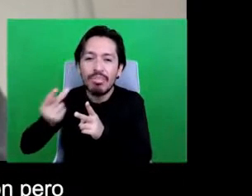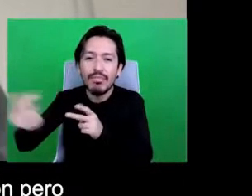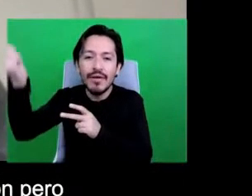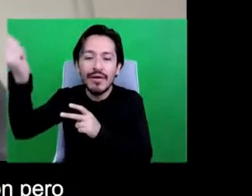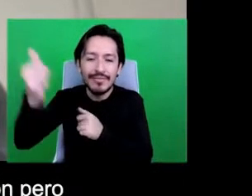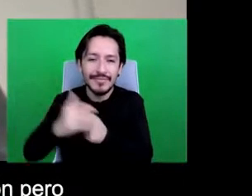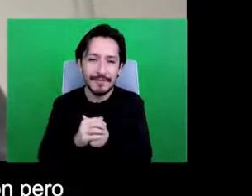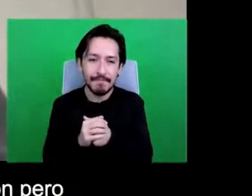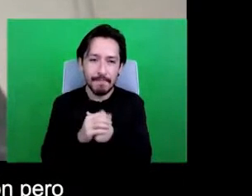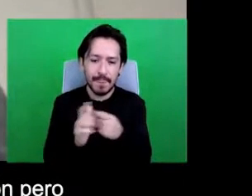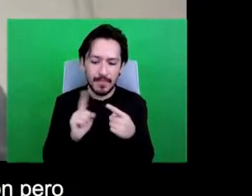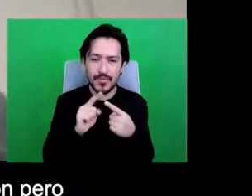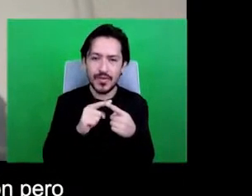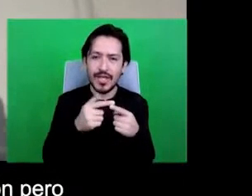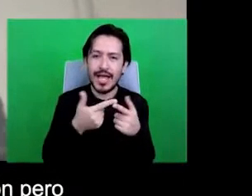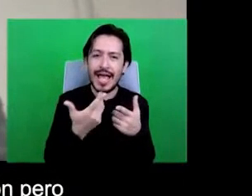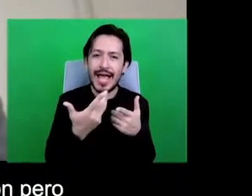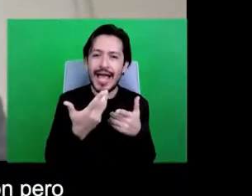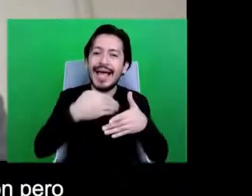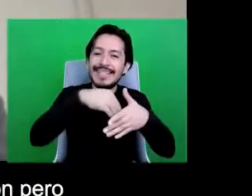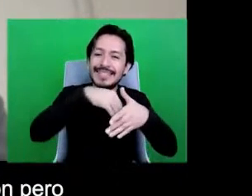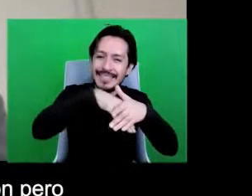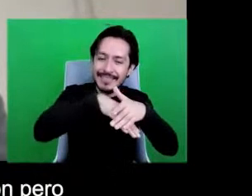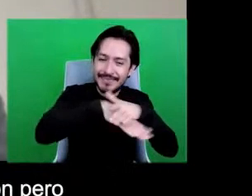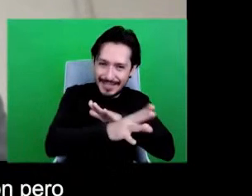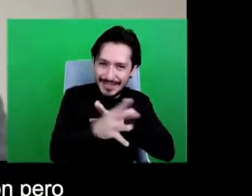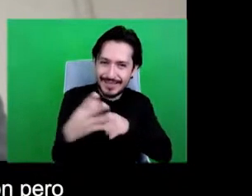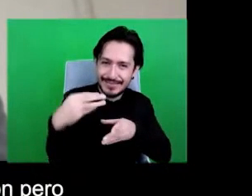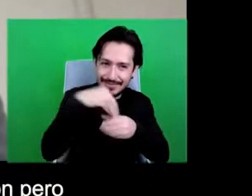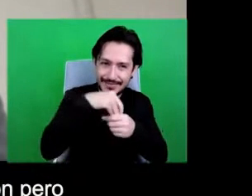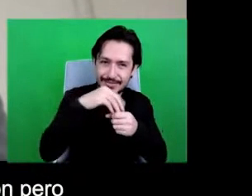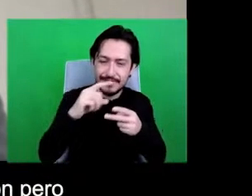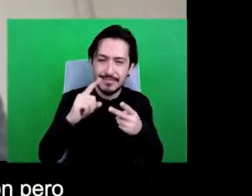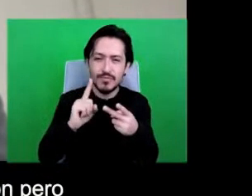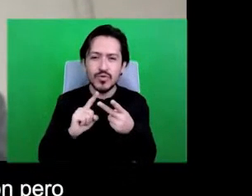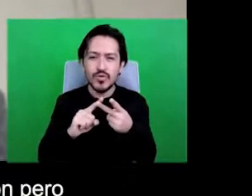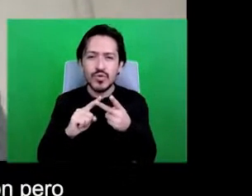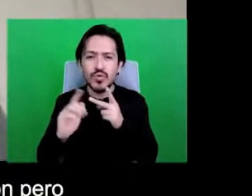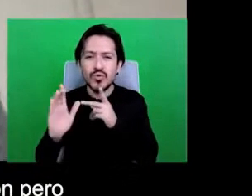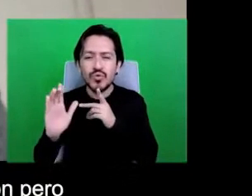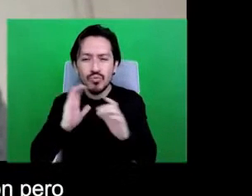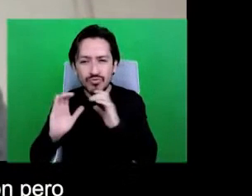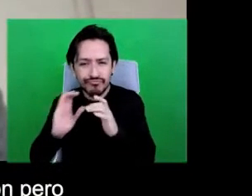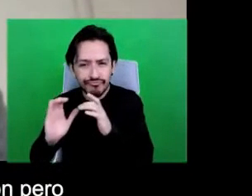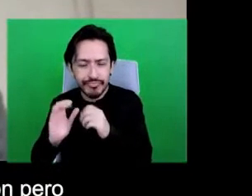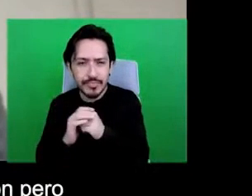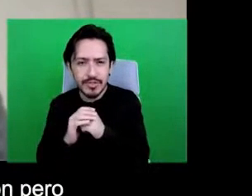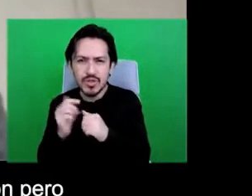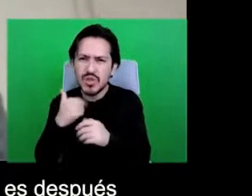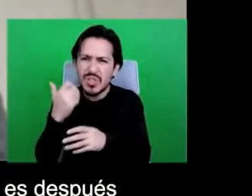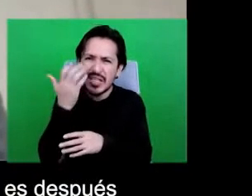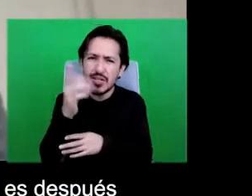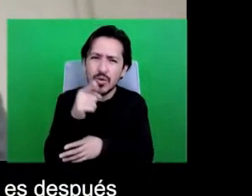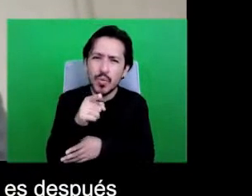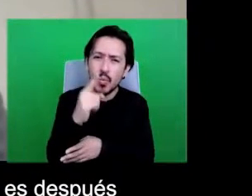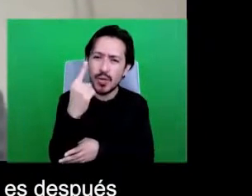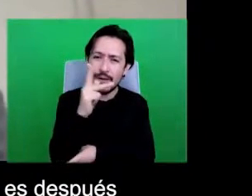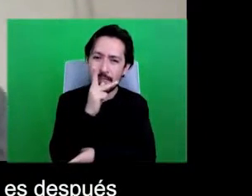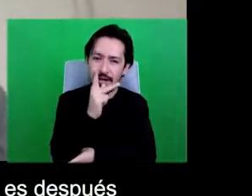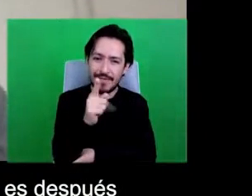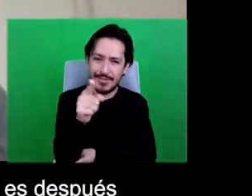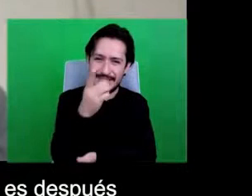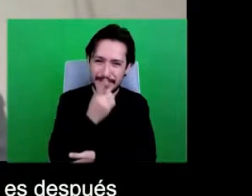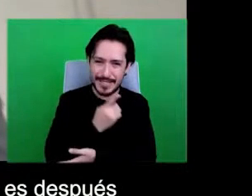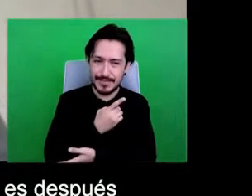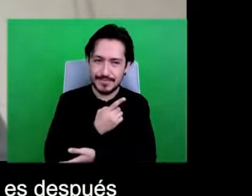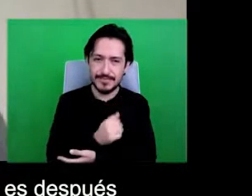accesibilidad, comunicación y colaboración. Pero quiero que ustedes cierren con una palabra y además